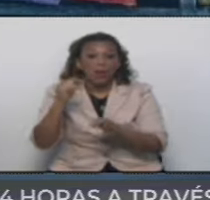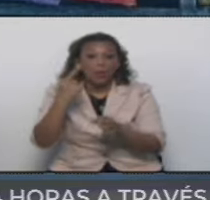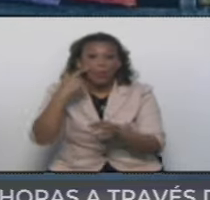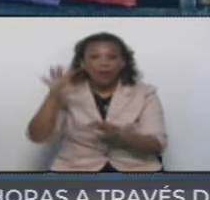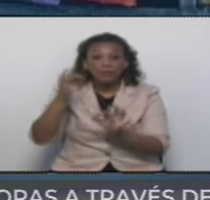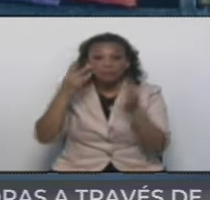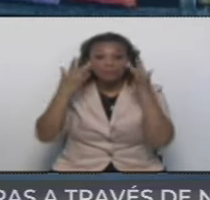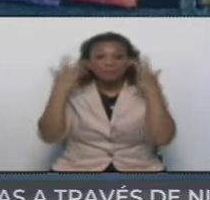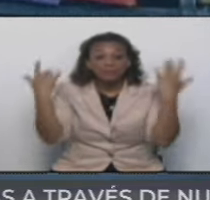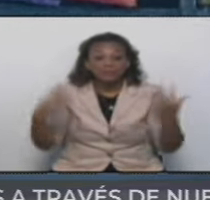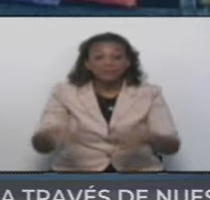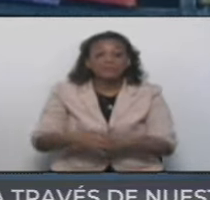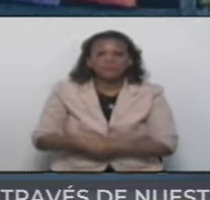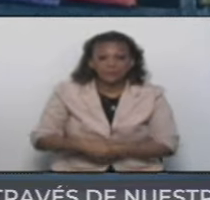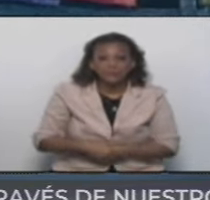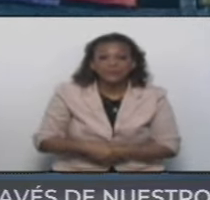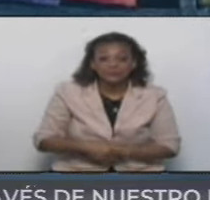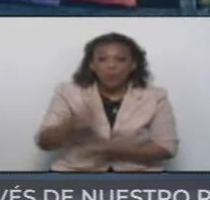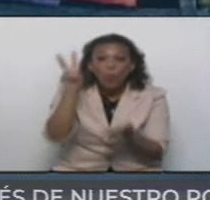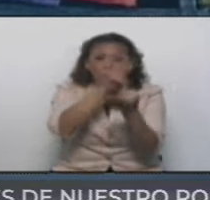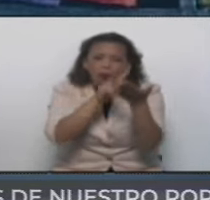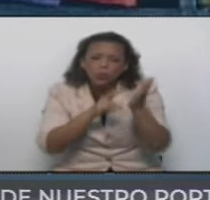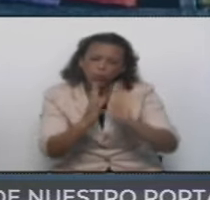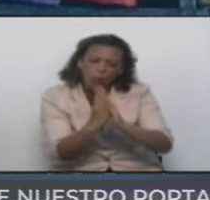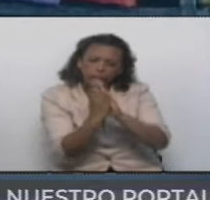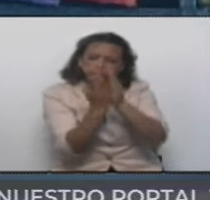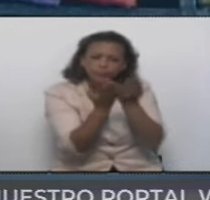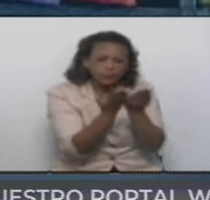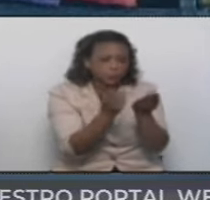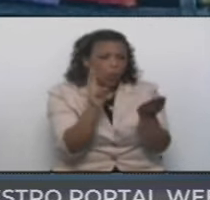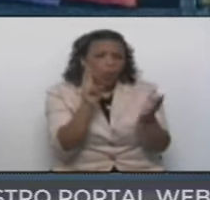sí. Le eché una ojeada la otra vez.